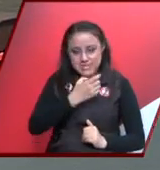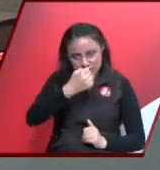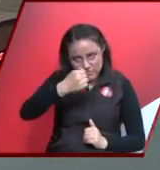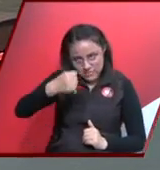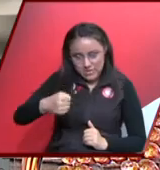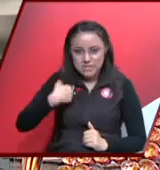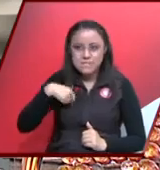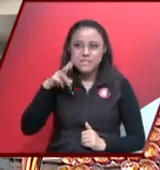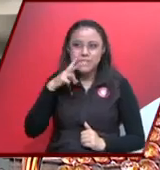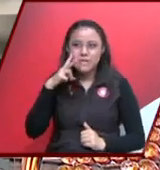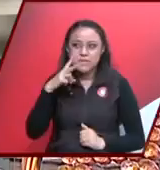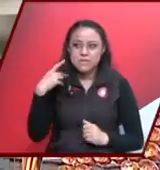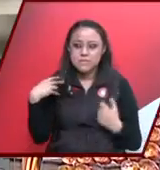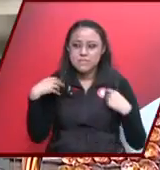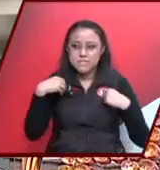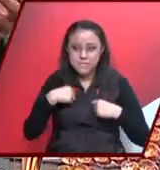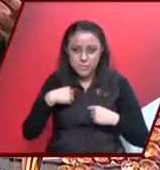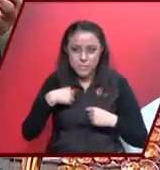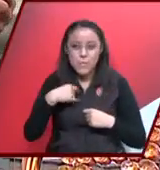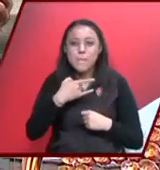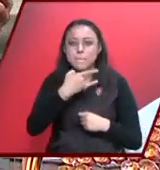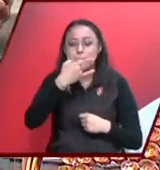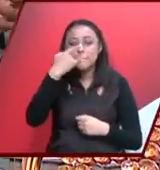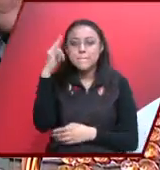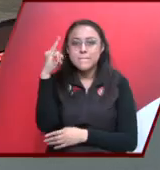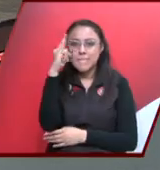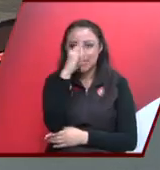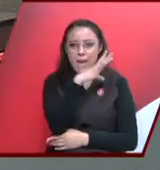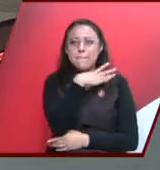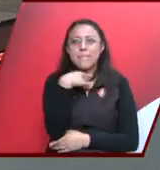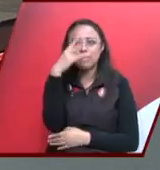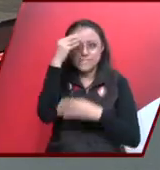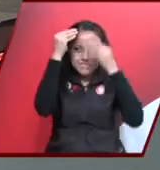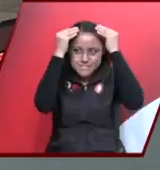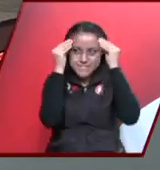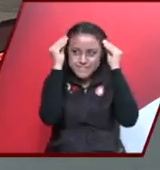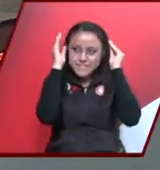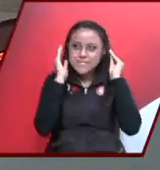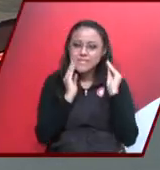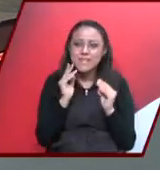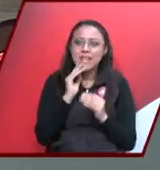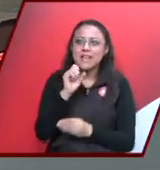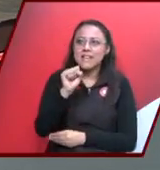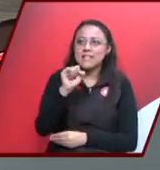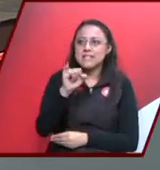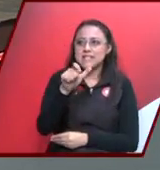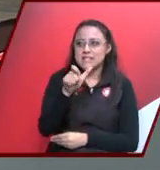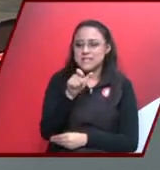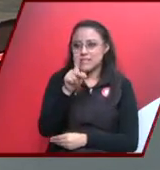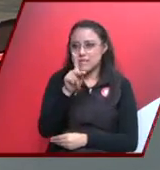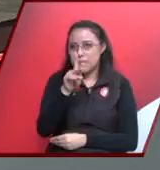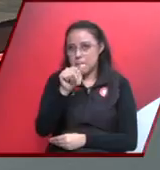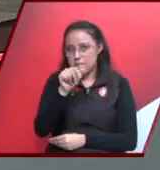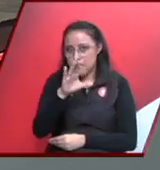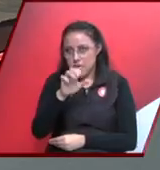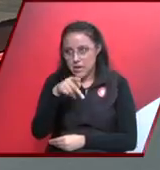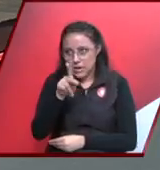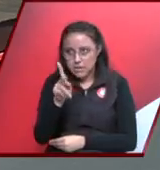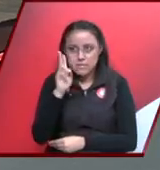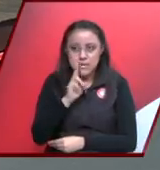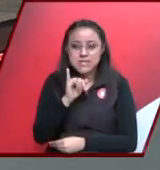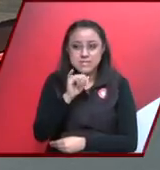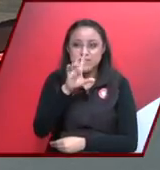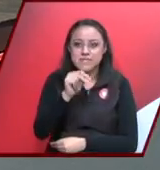saludar. Ya me imagino con tu pijama de gorrito y todo el asunto, tu buen six pack ahí. Y pues es que así se vive el boxeo, mi Jorge, ¿o